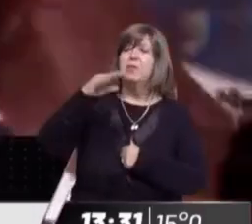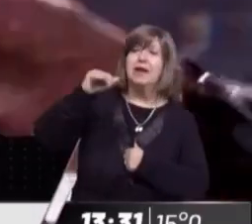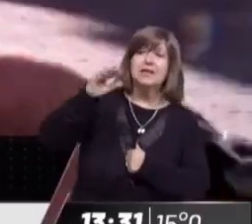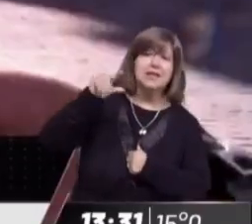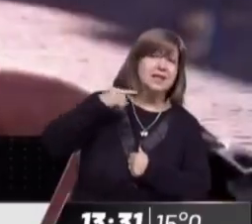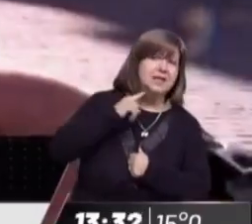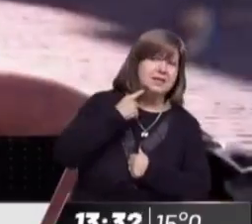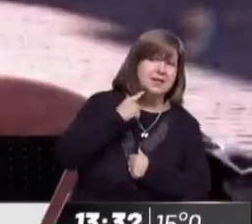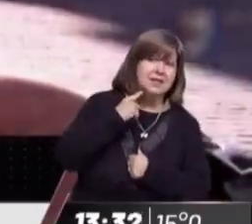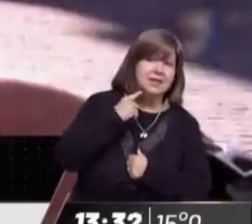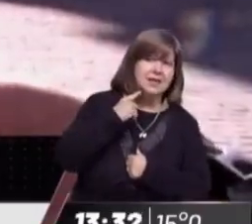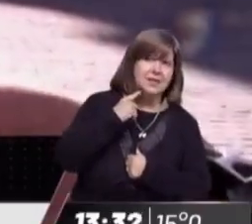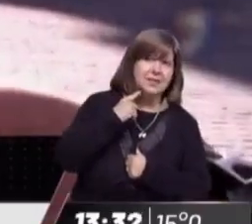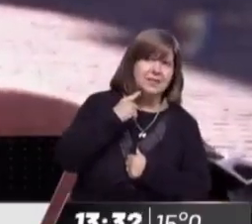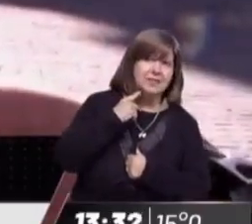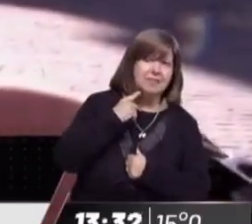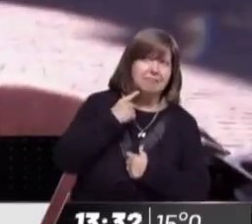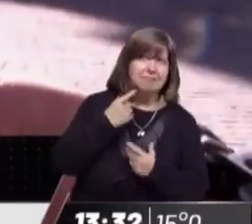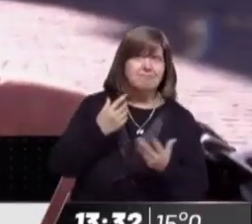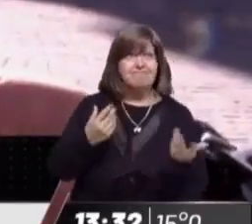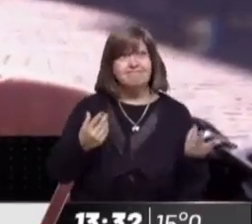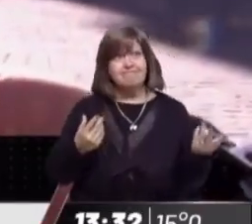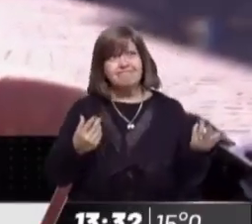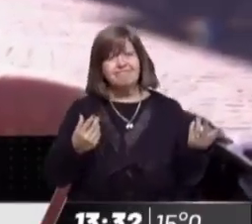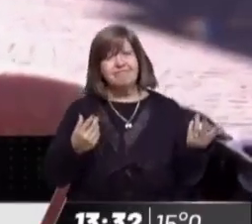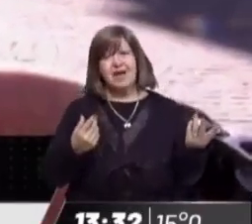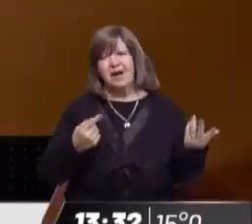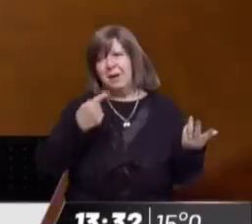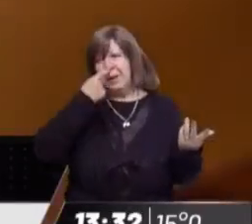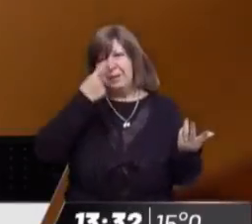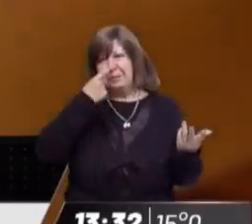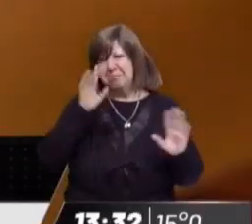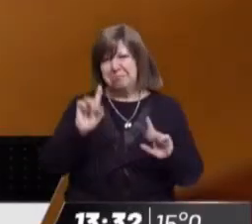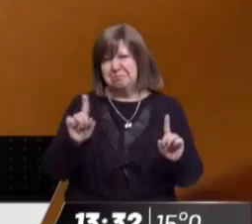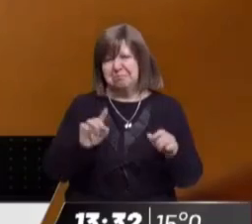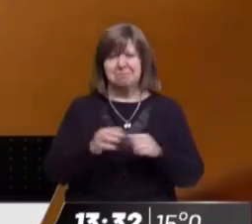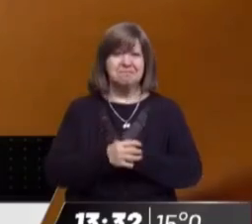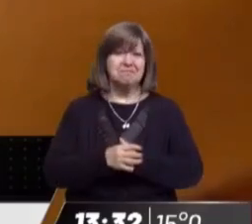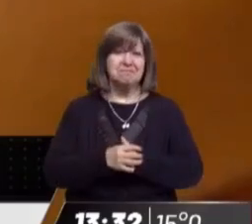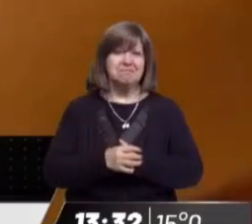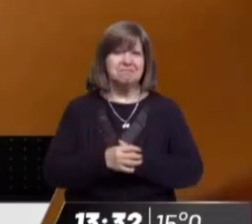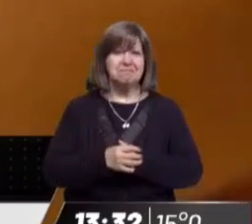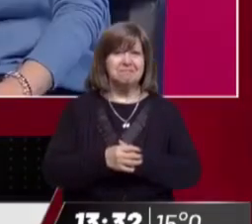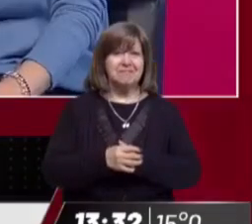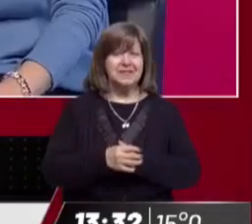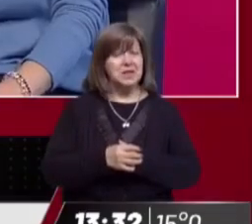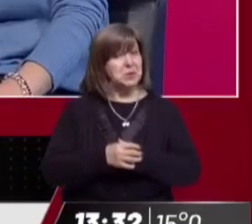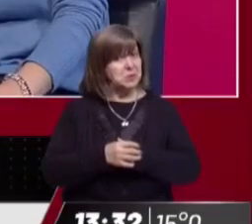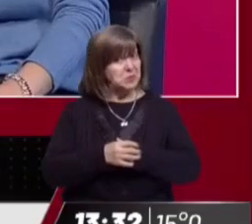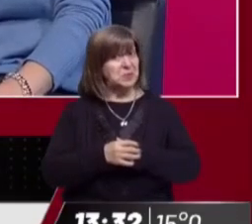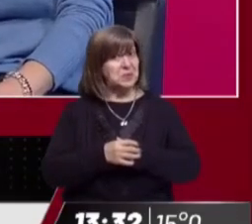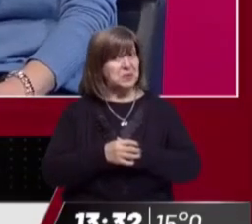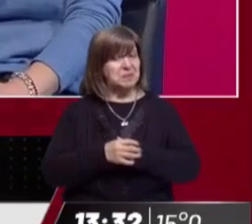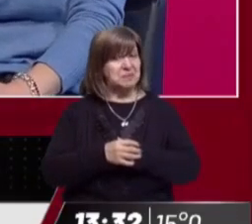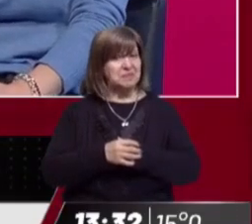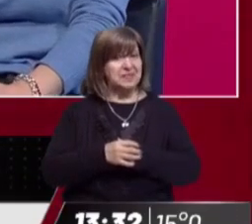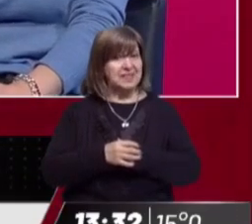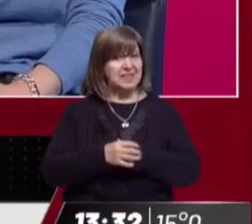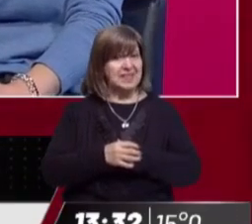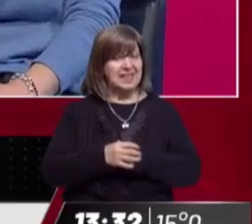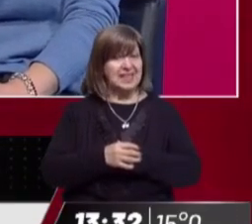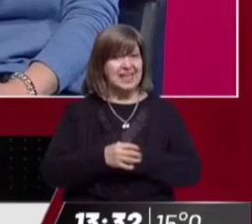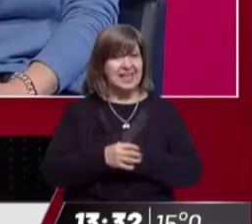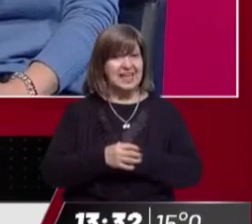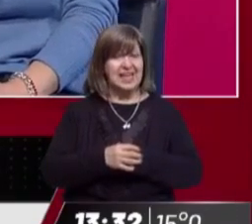Qué significa en realidad no le tomo mucha atención sinceramente uno de los entrevistados casi se olvida de la fecha